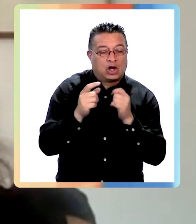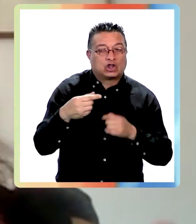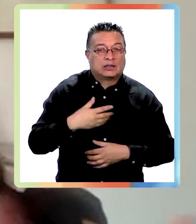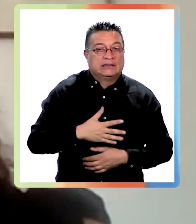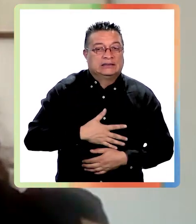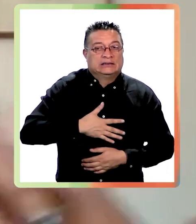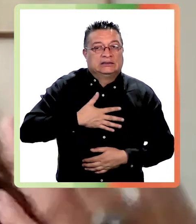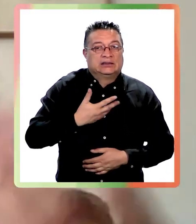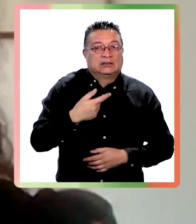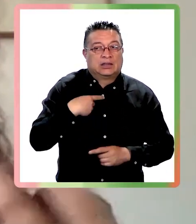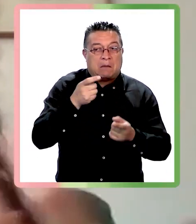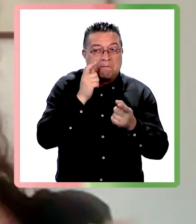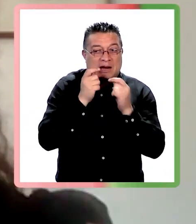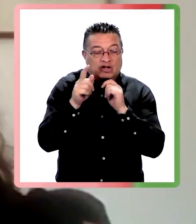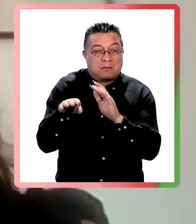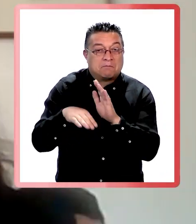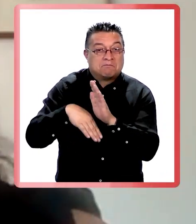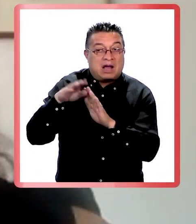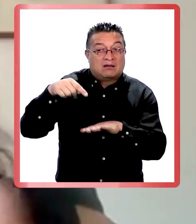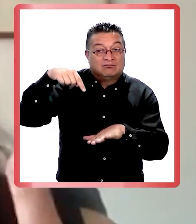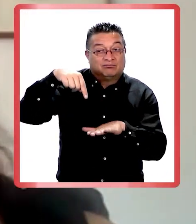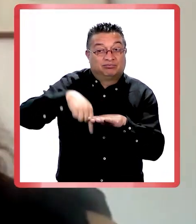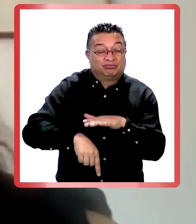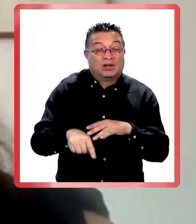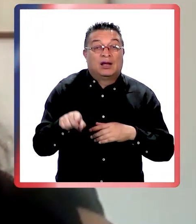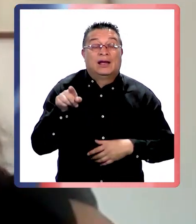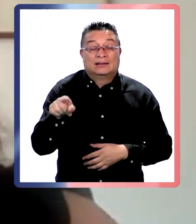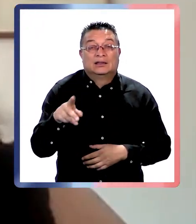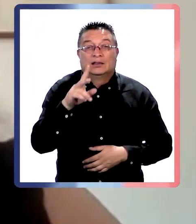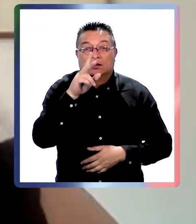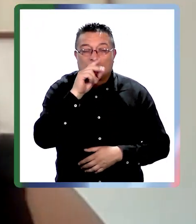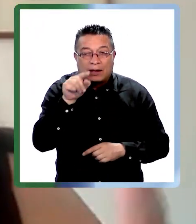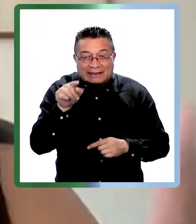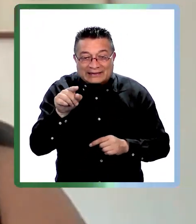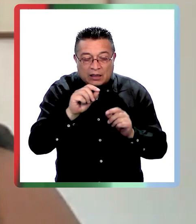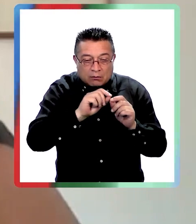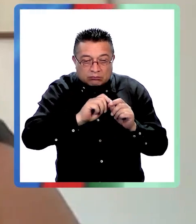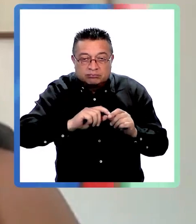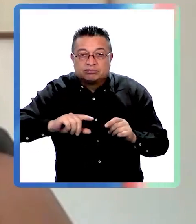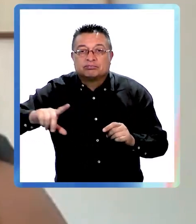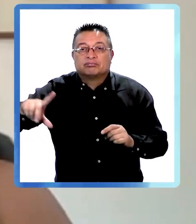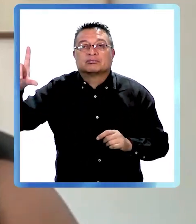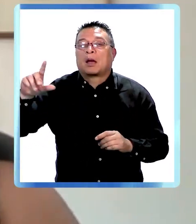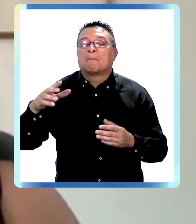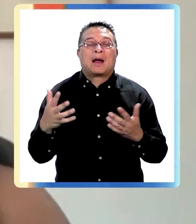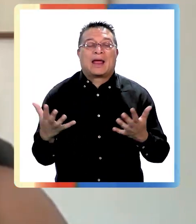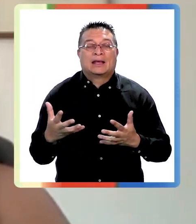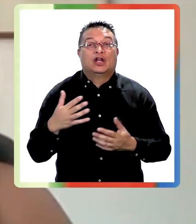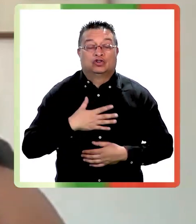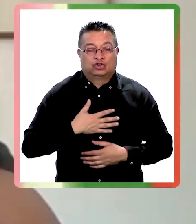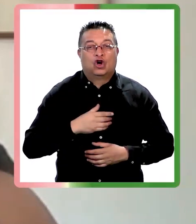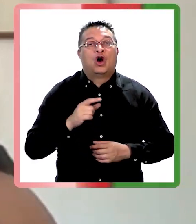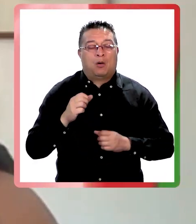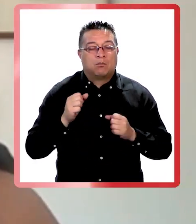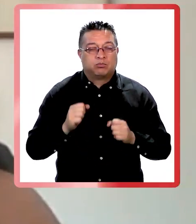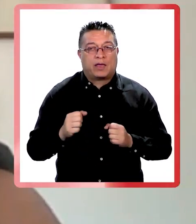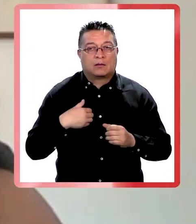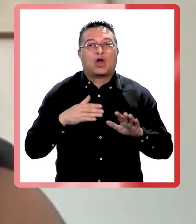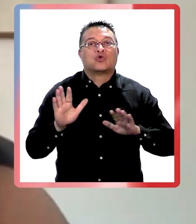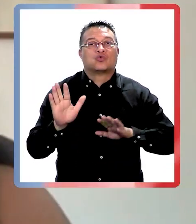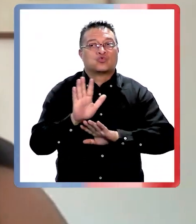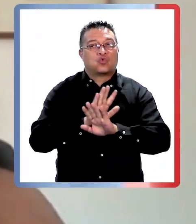esta sensación como de empeligrosamiento, que va muy, o sea, que es como el caldo de cultivo en el fondo para que yo trate